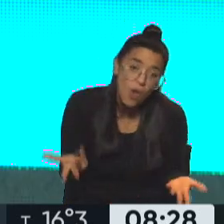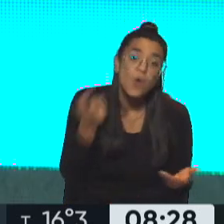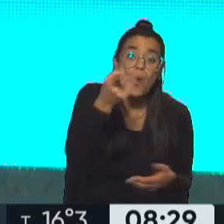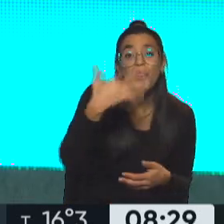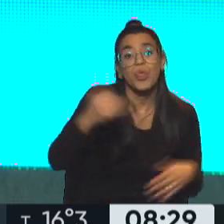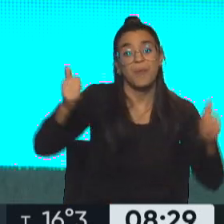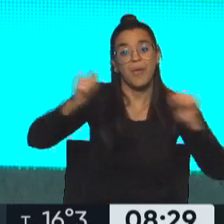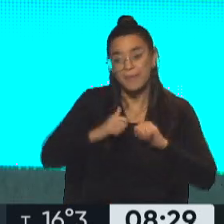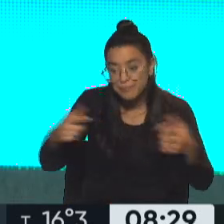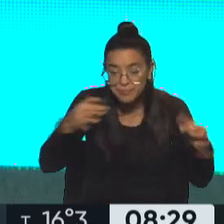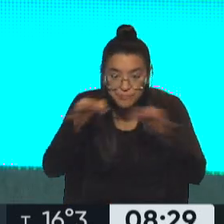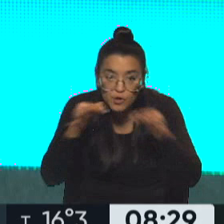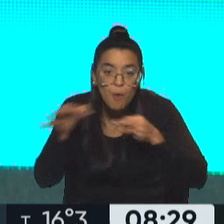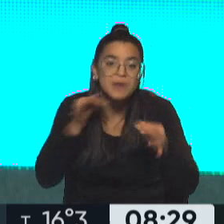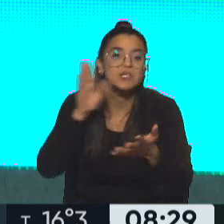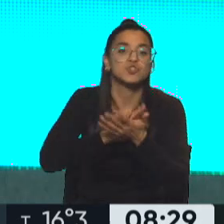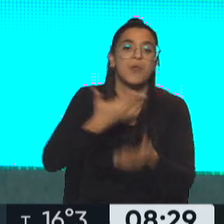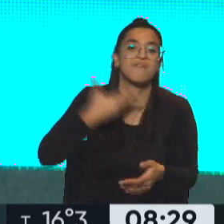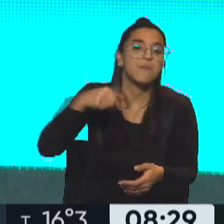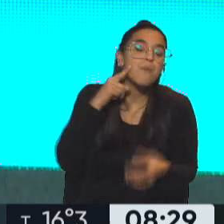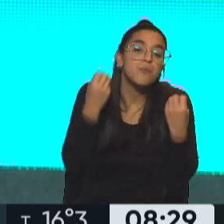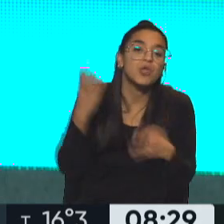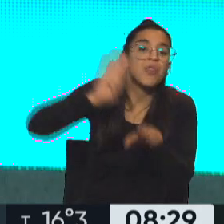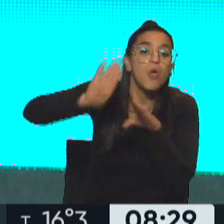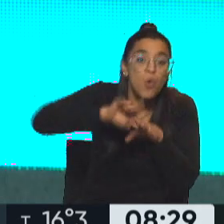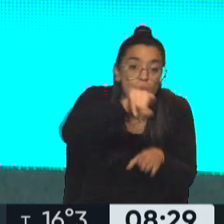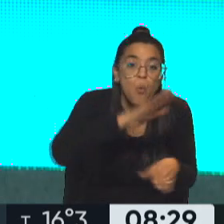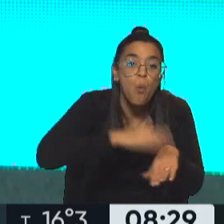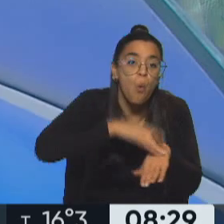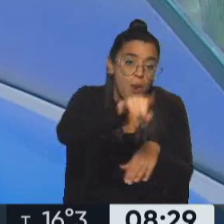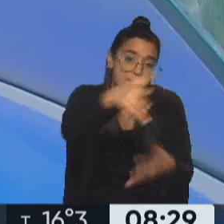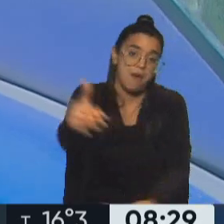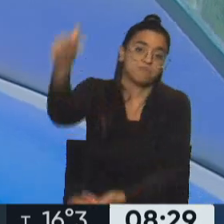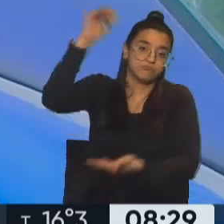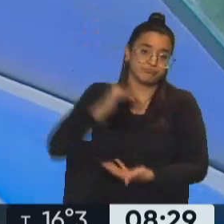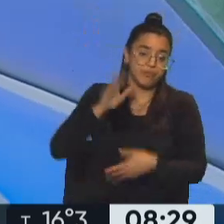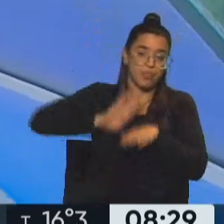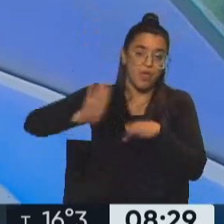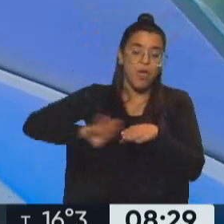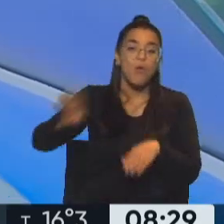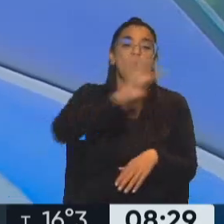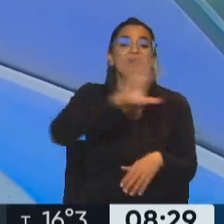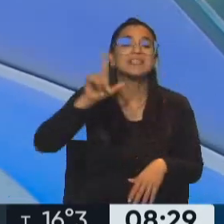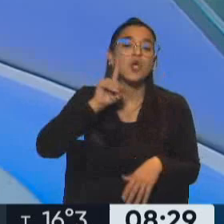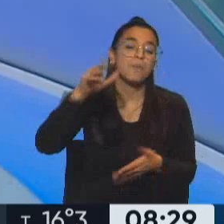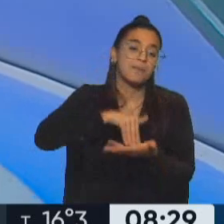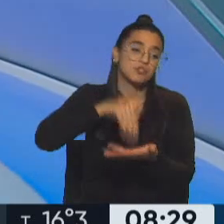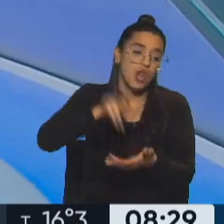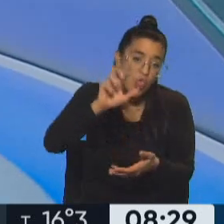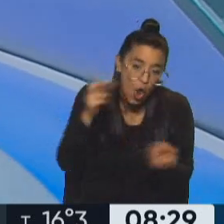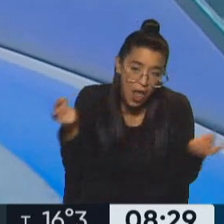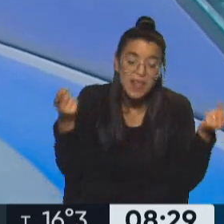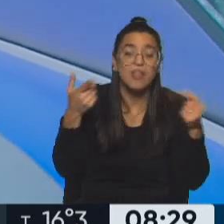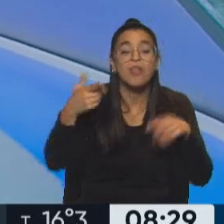que sentar con el Fondo Monetario Internacional, porque fue una deuda que vos contrajiste. Exactamente, 45.000 millones de dólares, y de hecho hoy